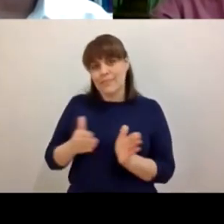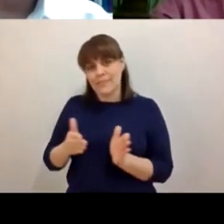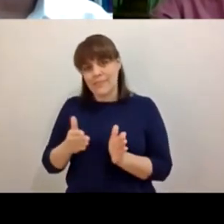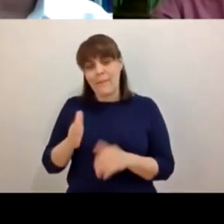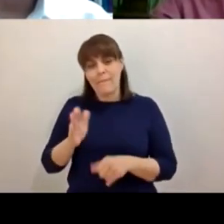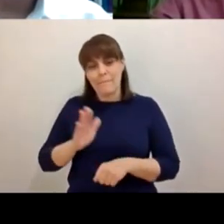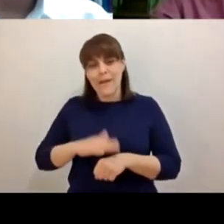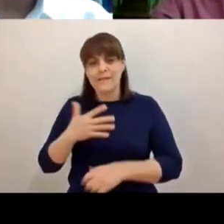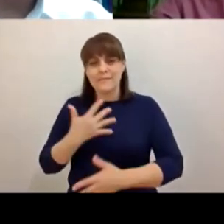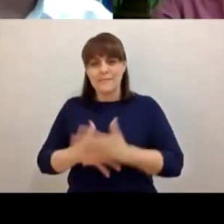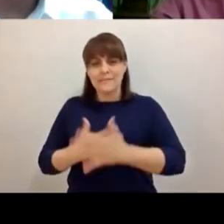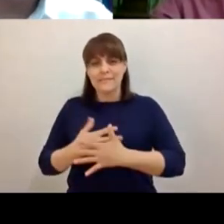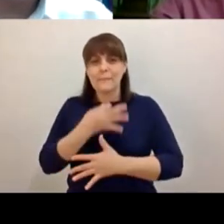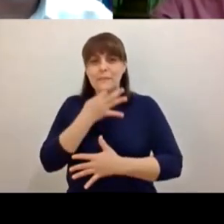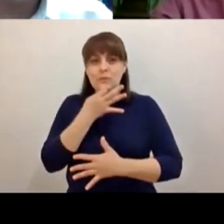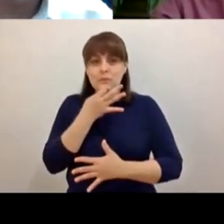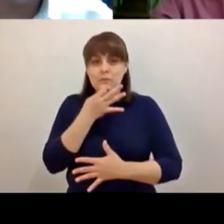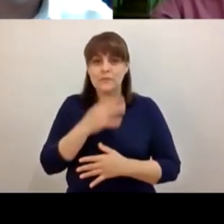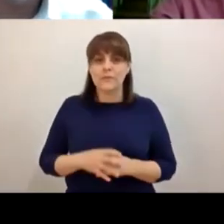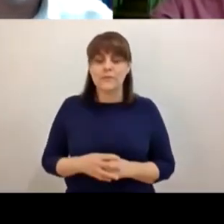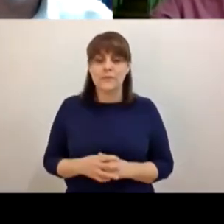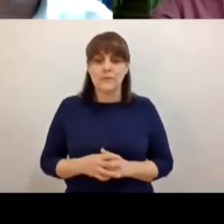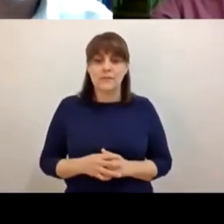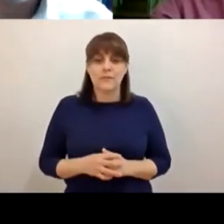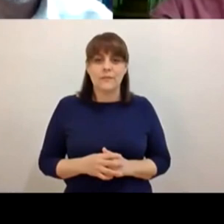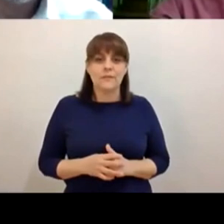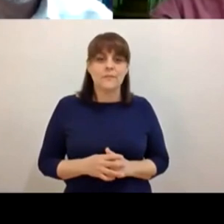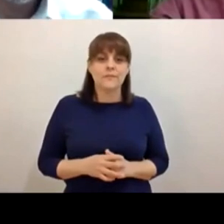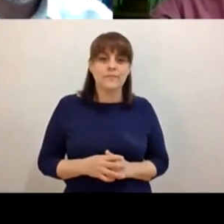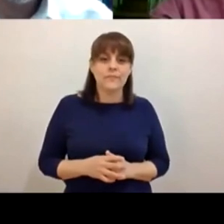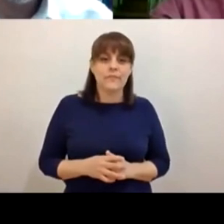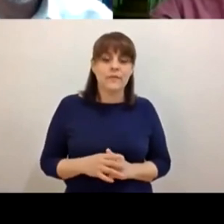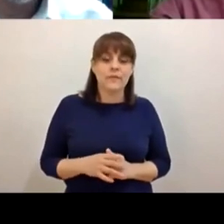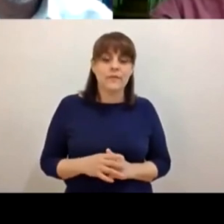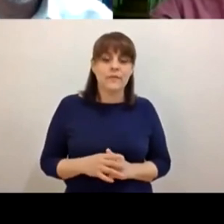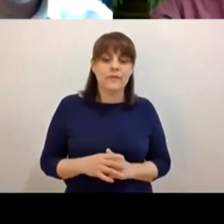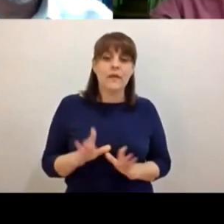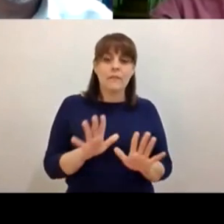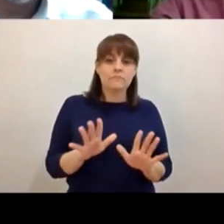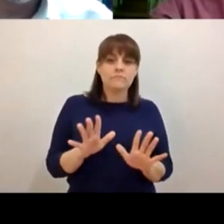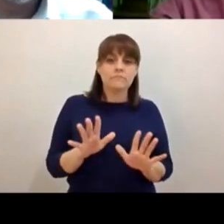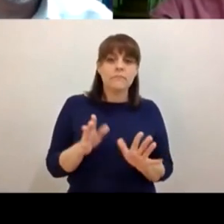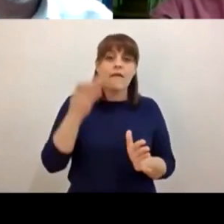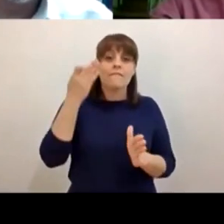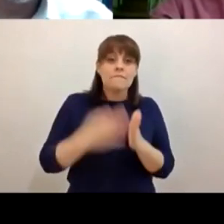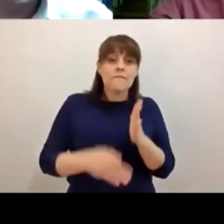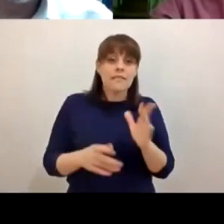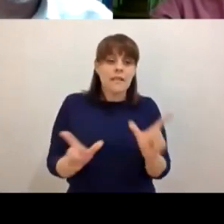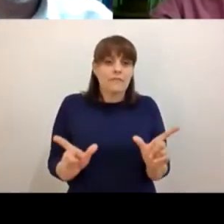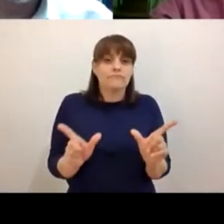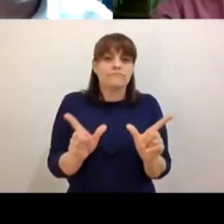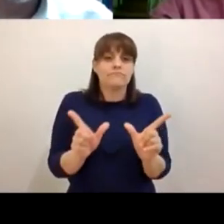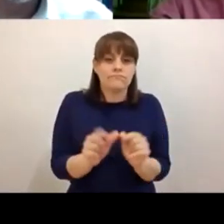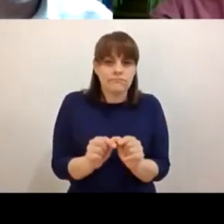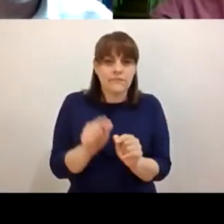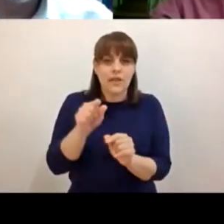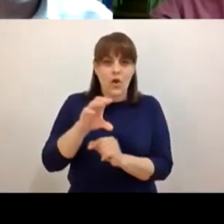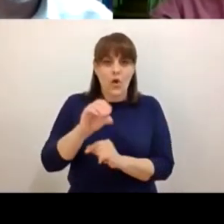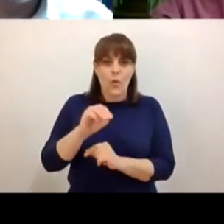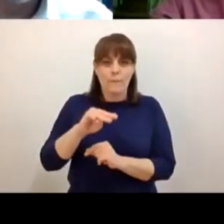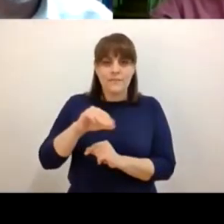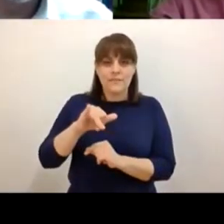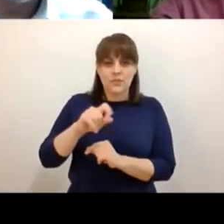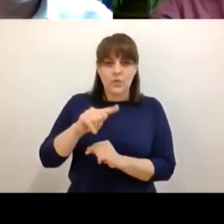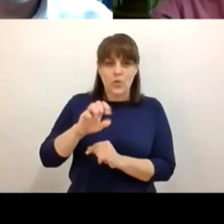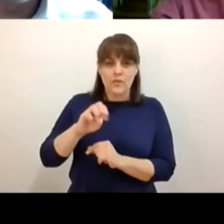minutos. Disculpen, solo si ustedes lo tienen, si no me van diciendo, pero como falta el cierre del comisionado, que es importantísimo,